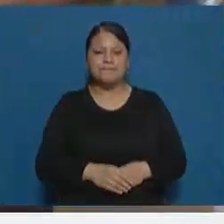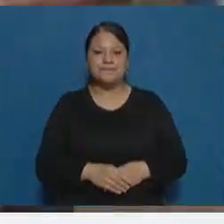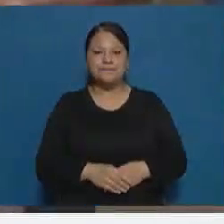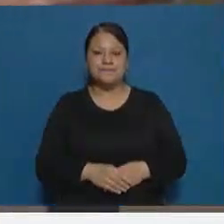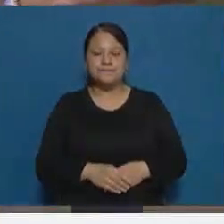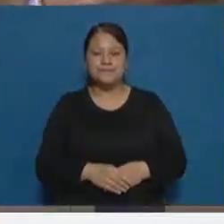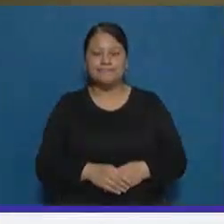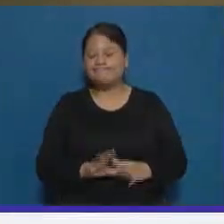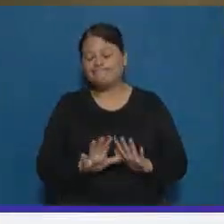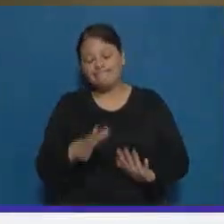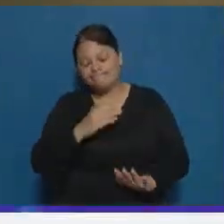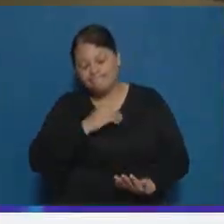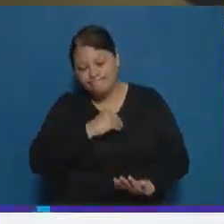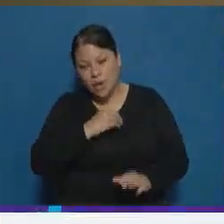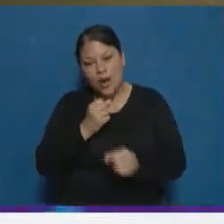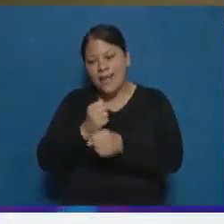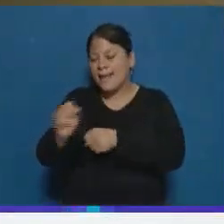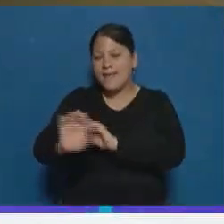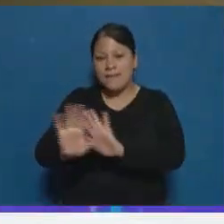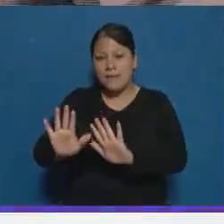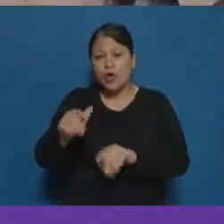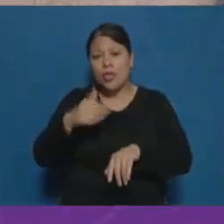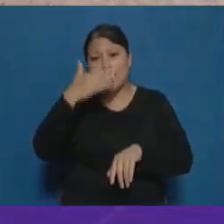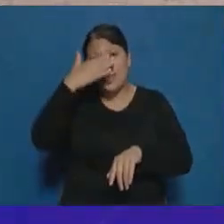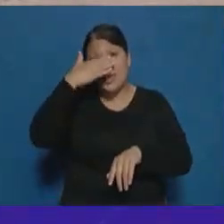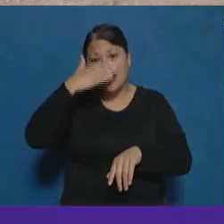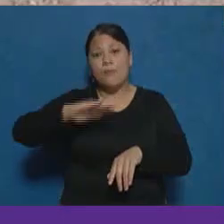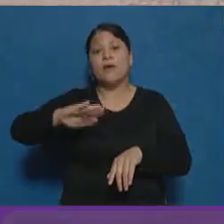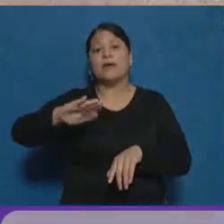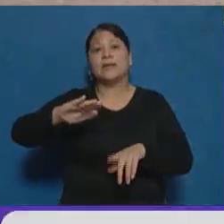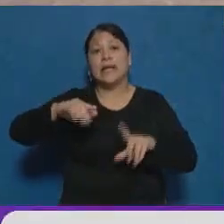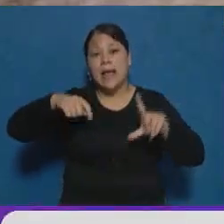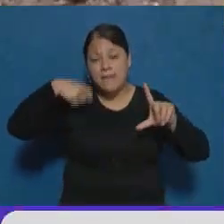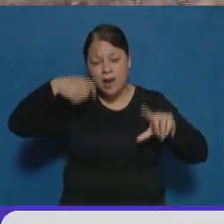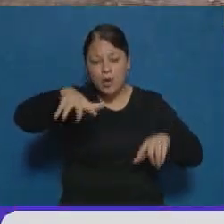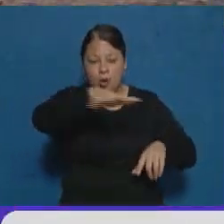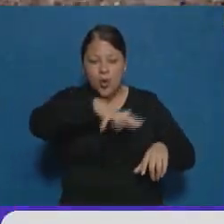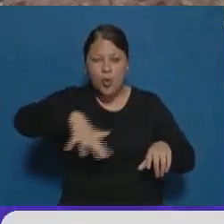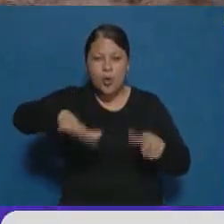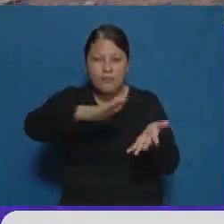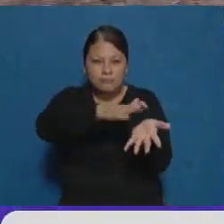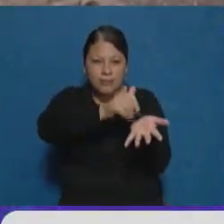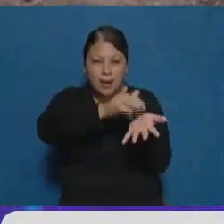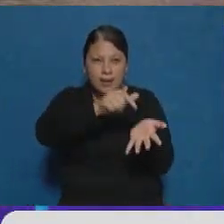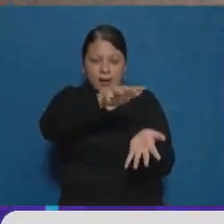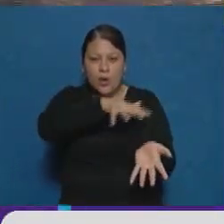investigación, terminó con el crimen. Pero posteriormente también tenemos imágenes de un terreno que fue el lugar donde